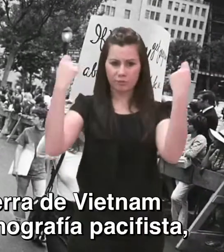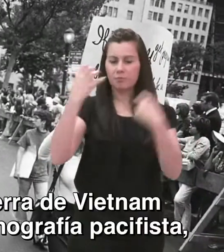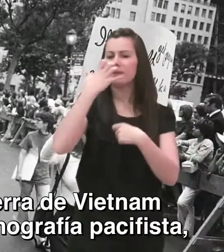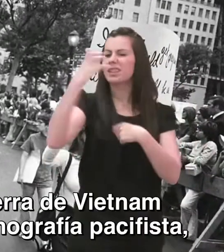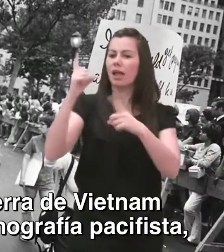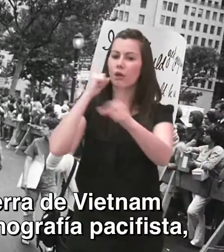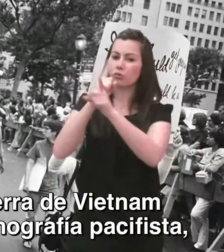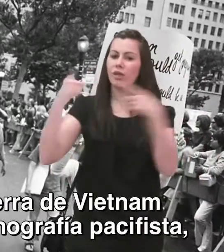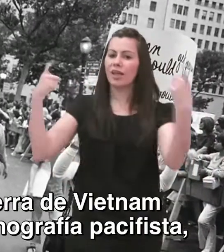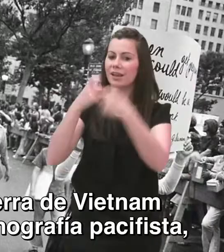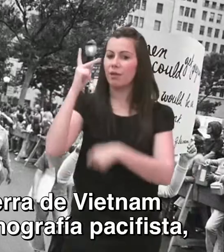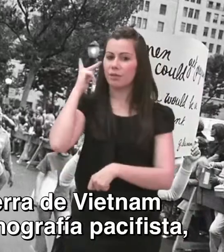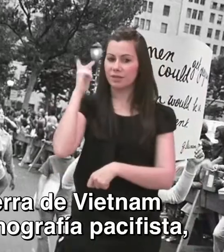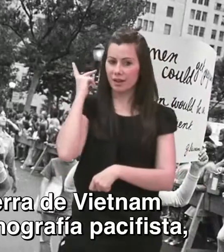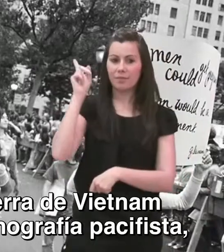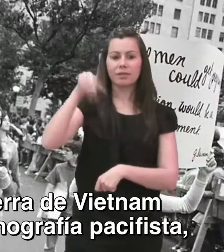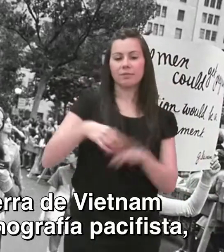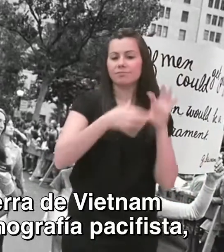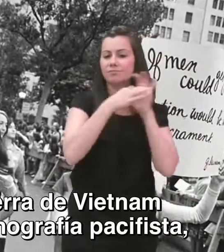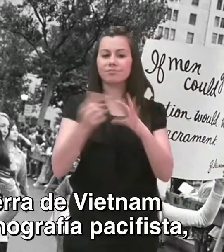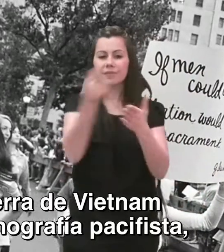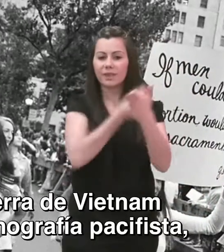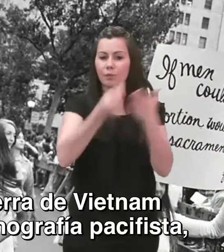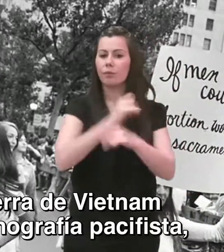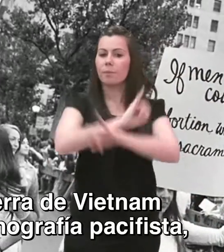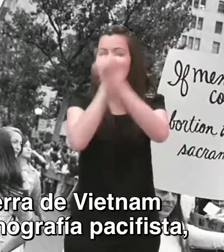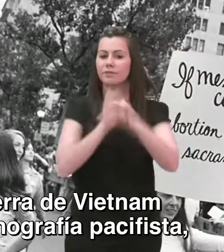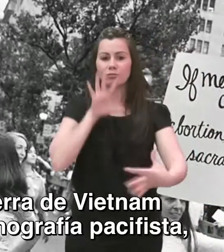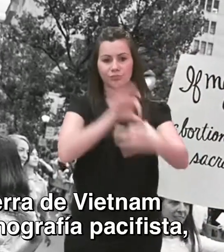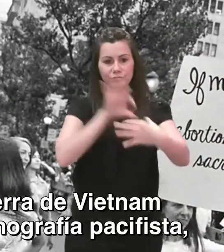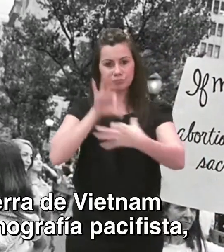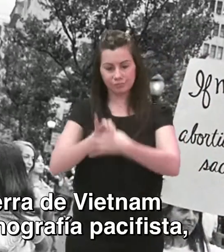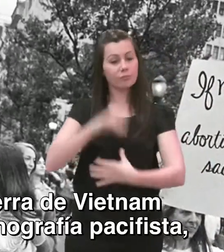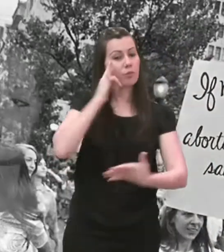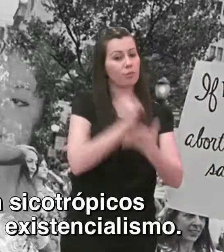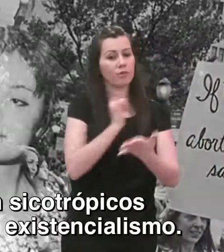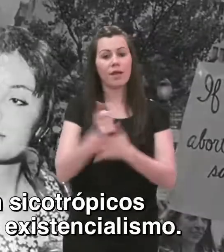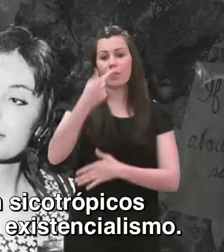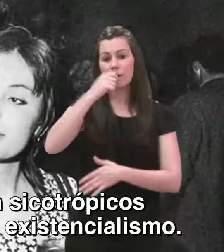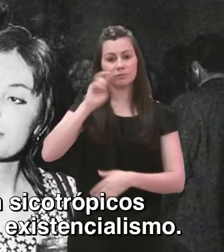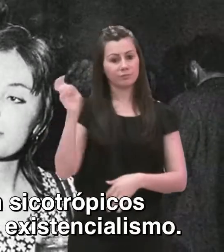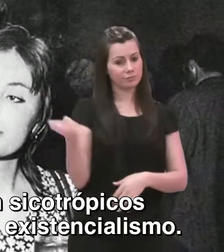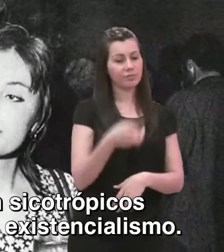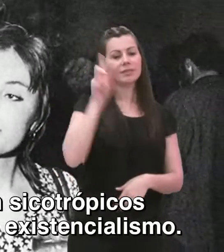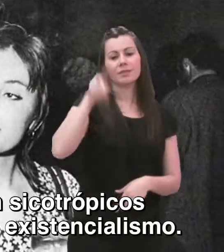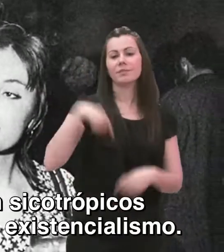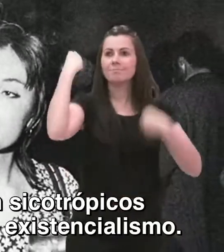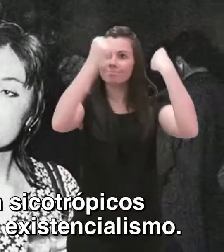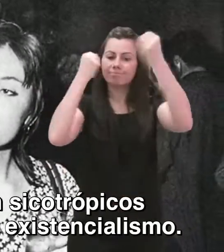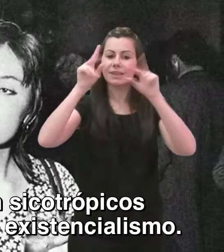raciales, que grita contra la guerra de Vietnam y se engalana con la iconografía pacifista, que experimenta con